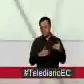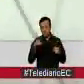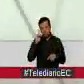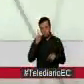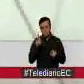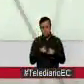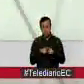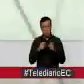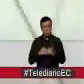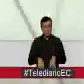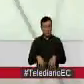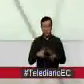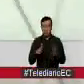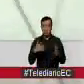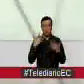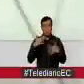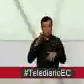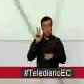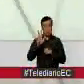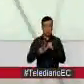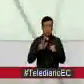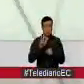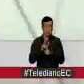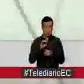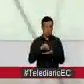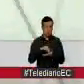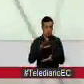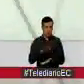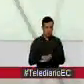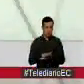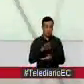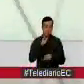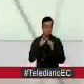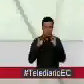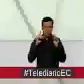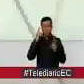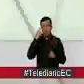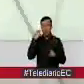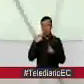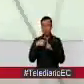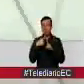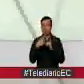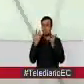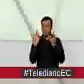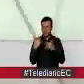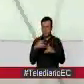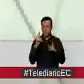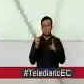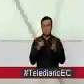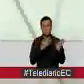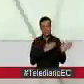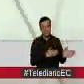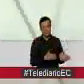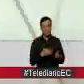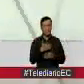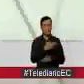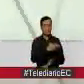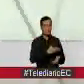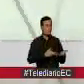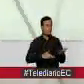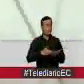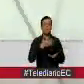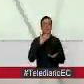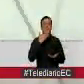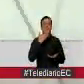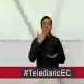acuerdo que ya está por más de 3 años con nosotros. Al contrario, insisto, ha sido positivo. Ya tenemos una base entonces ahí para saber cómo